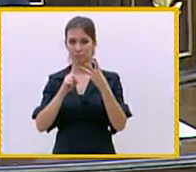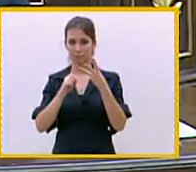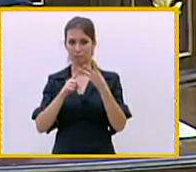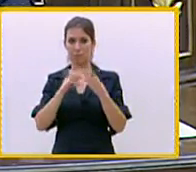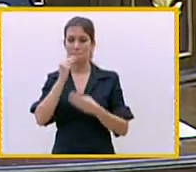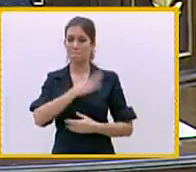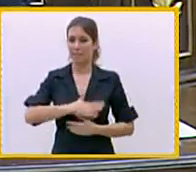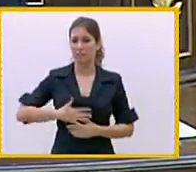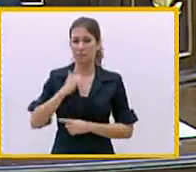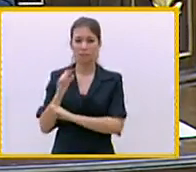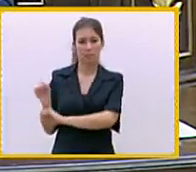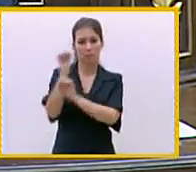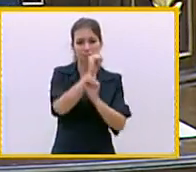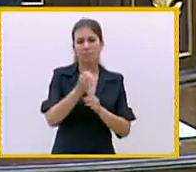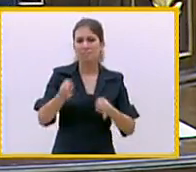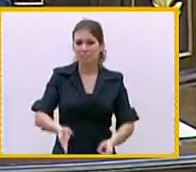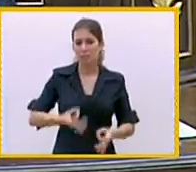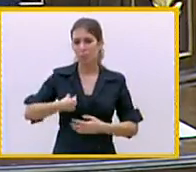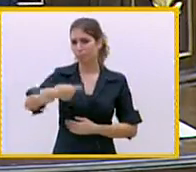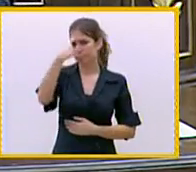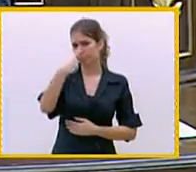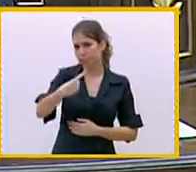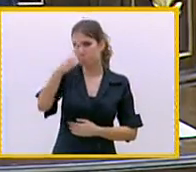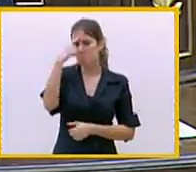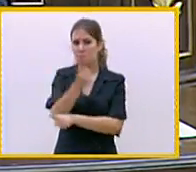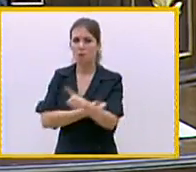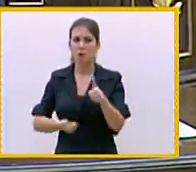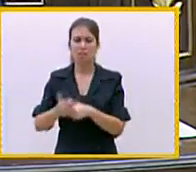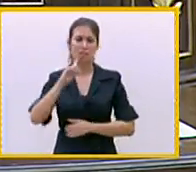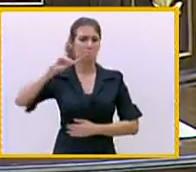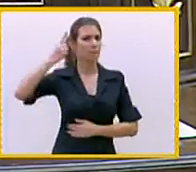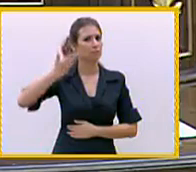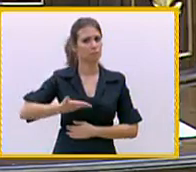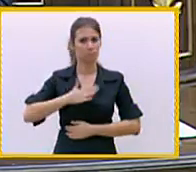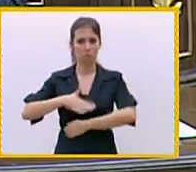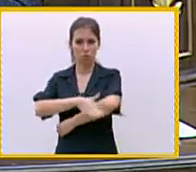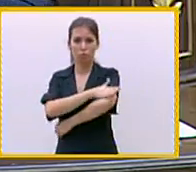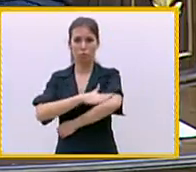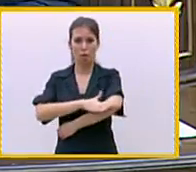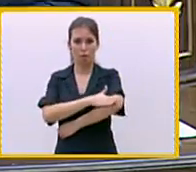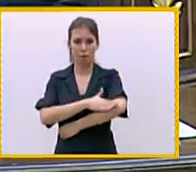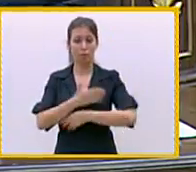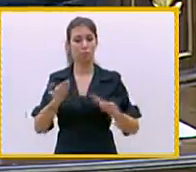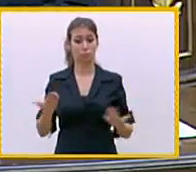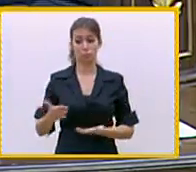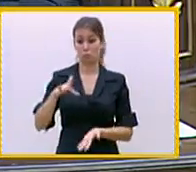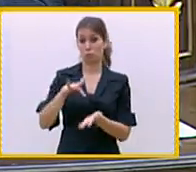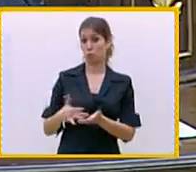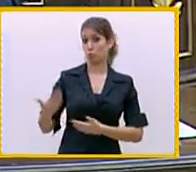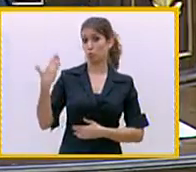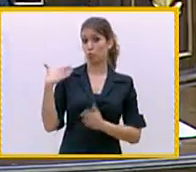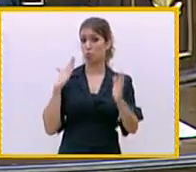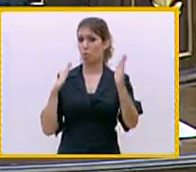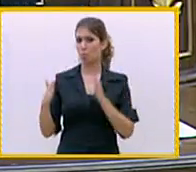ha sido siempre preocupación y prioridad absoluta del Gobierno. Lo fue en los momentos en los